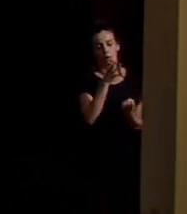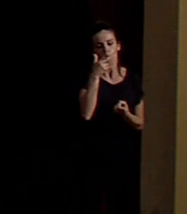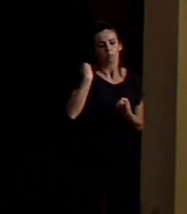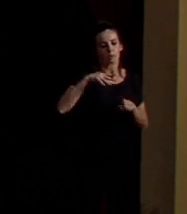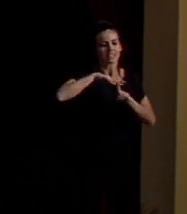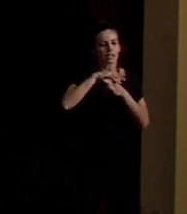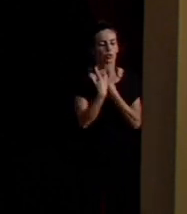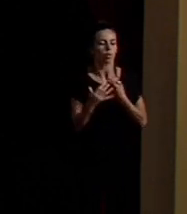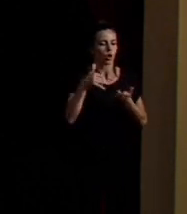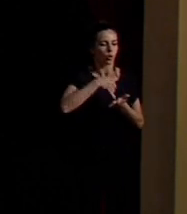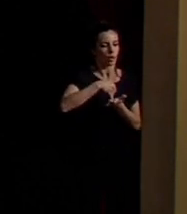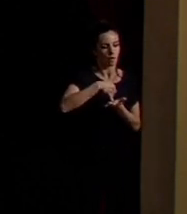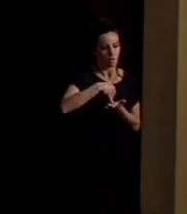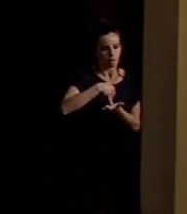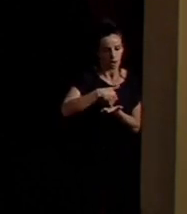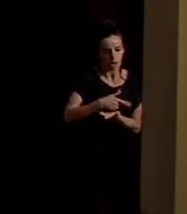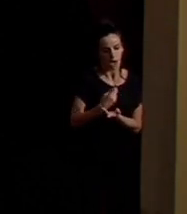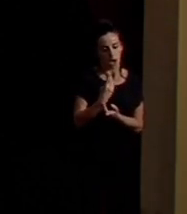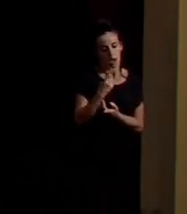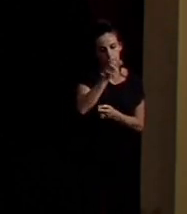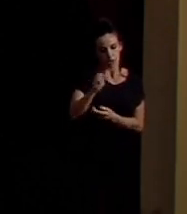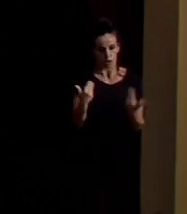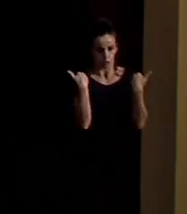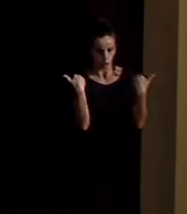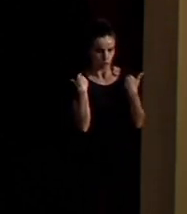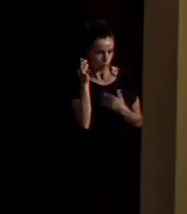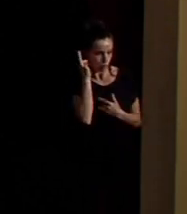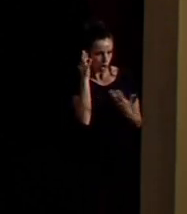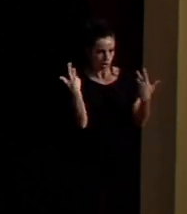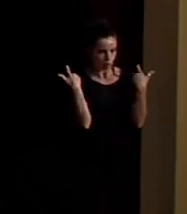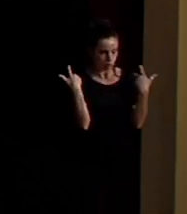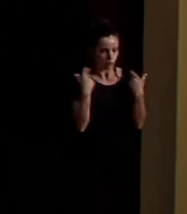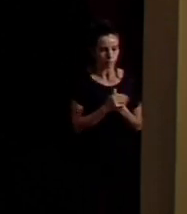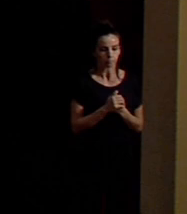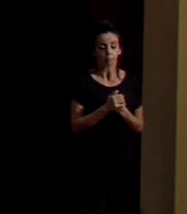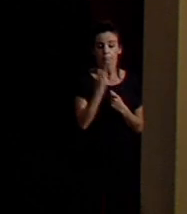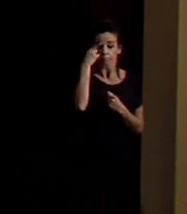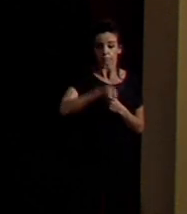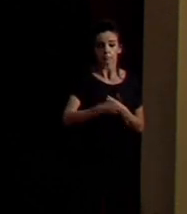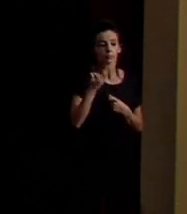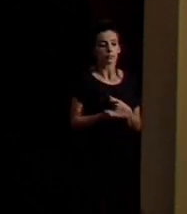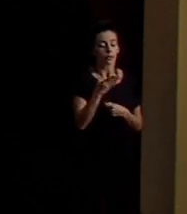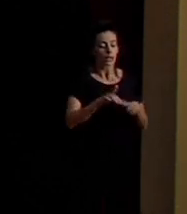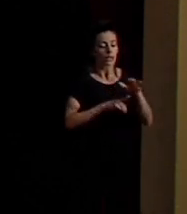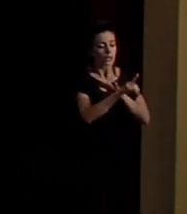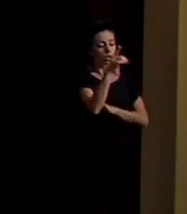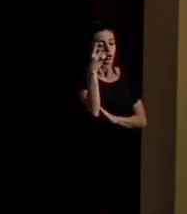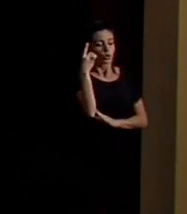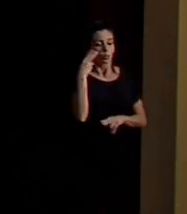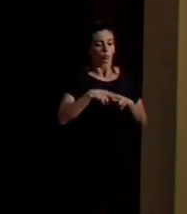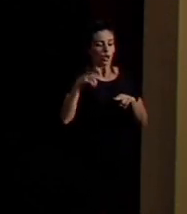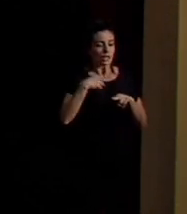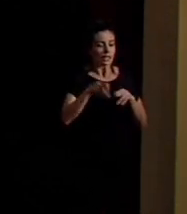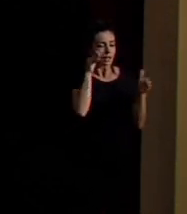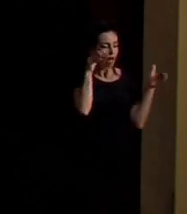vulnerabilidad, ¿no?, que sufren habitualmente las víctimas. Creo que también es fundamental el desarrollo de políticas dirigidas a